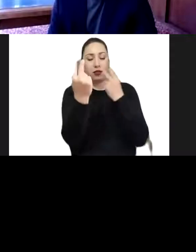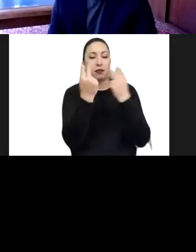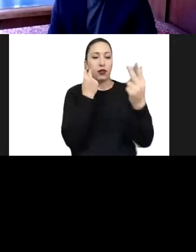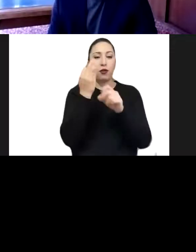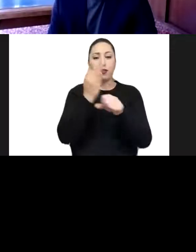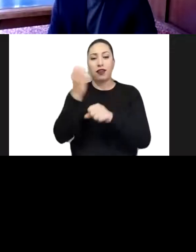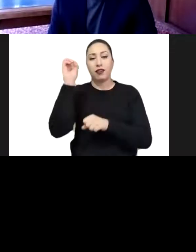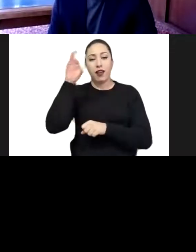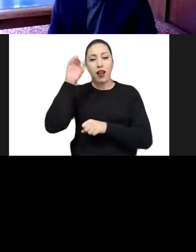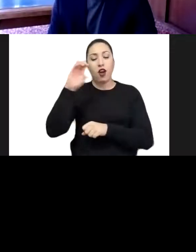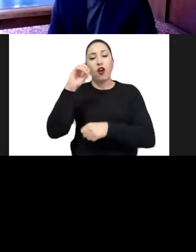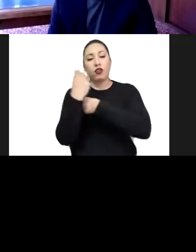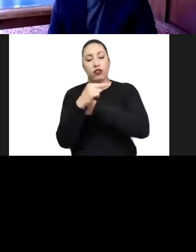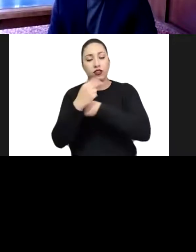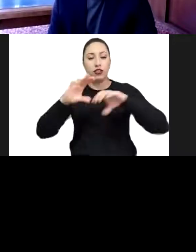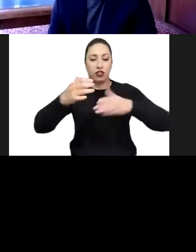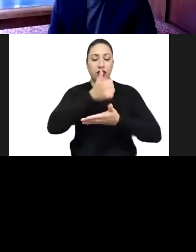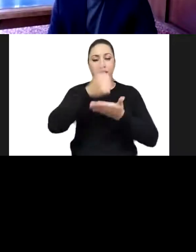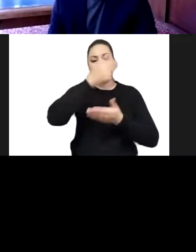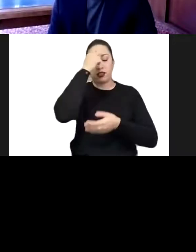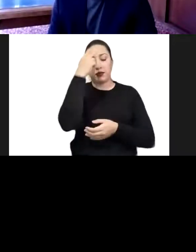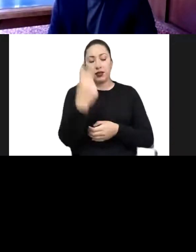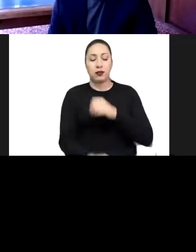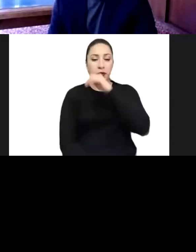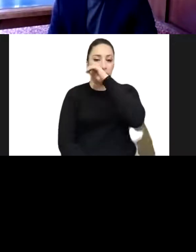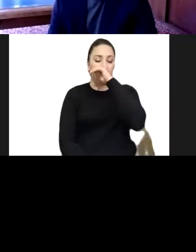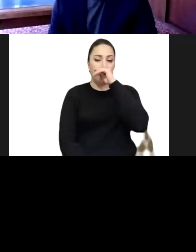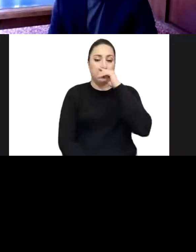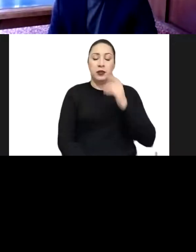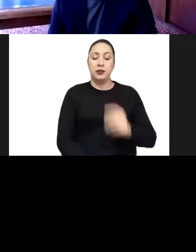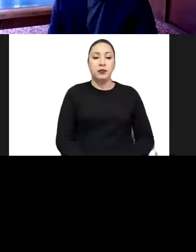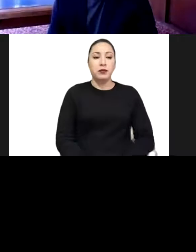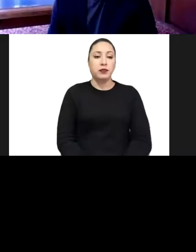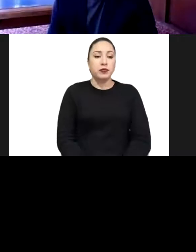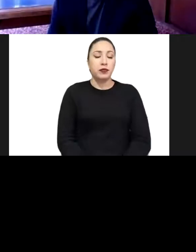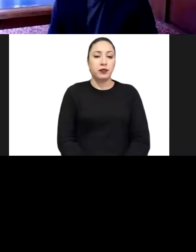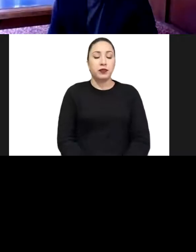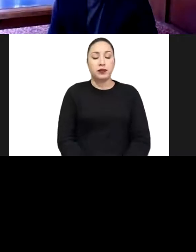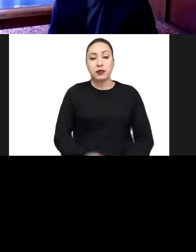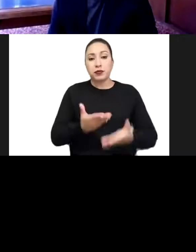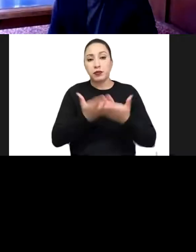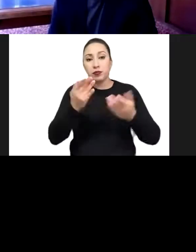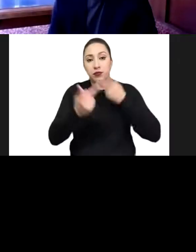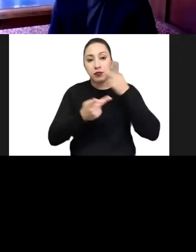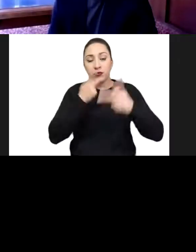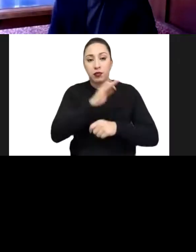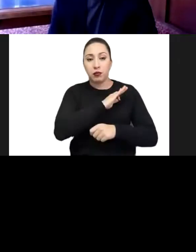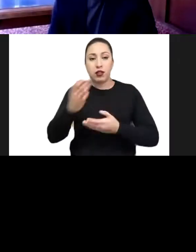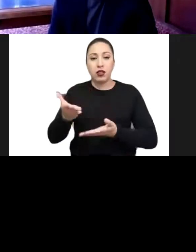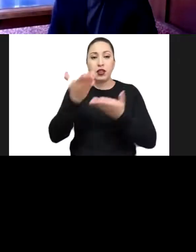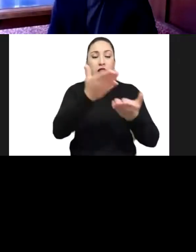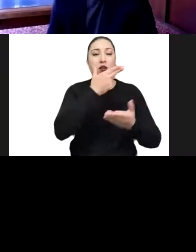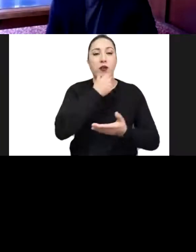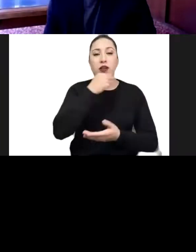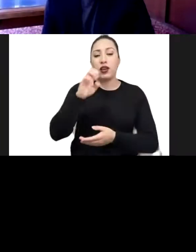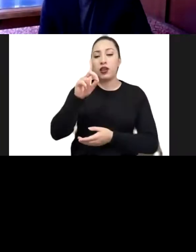a través de las redes sociales del Congreso de la Ciudad de México. Y ahora cedo la palabra a Eduardo Vázquez Herrera como nuestro